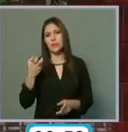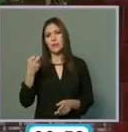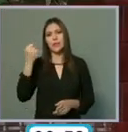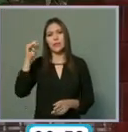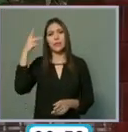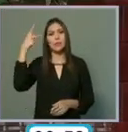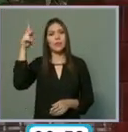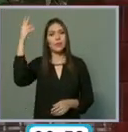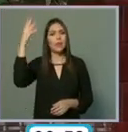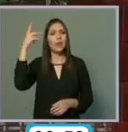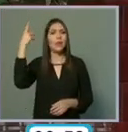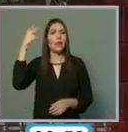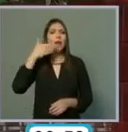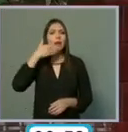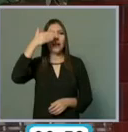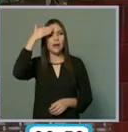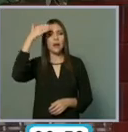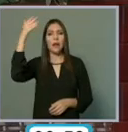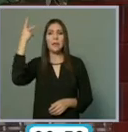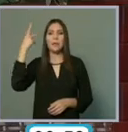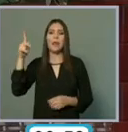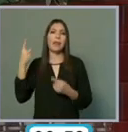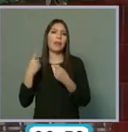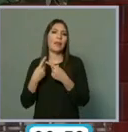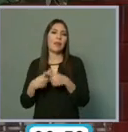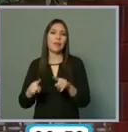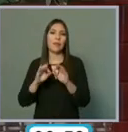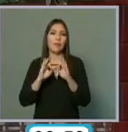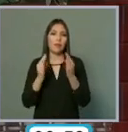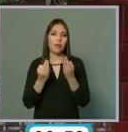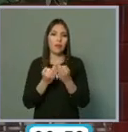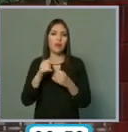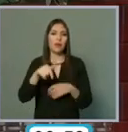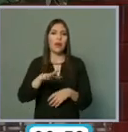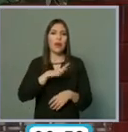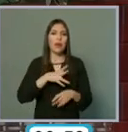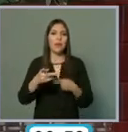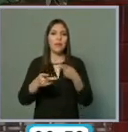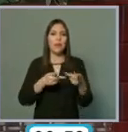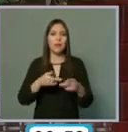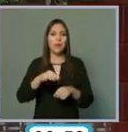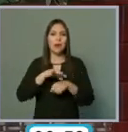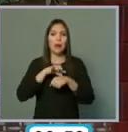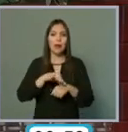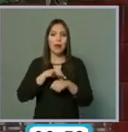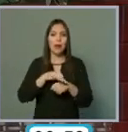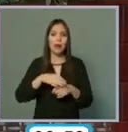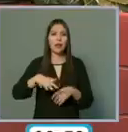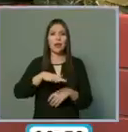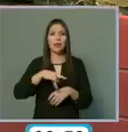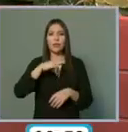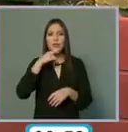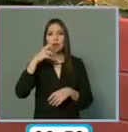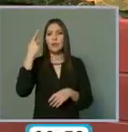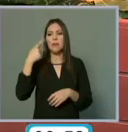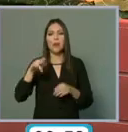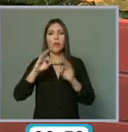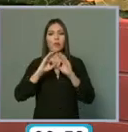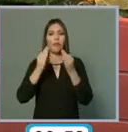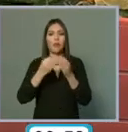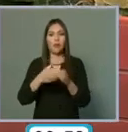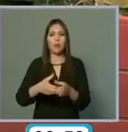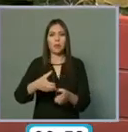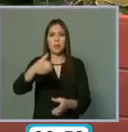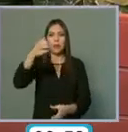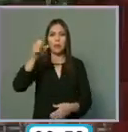tacos libaneses de Puebla, Claro. aunque ya es otra cosa, ¿no? Aquí ya tiene achiote y chile. Pero sabes que la forma sí La forma sí, tiene- el tronco sí, sí. sigue